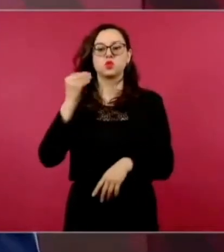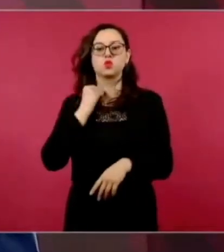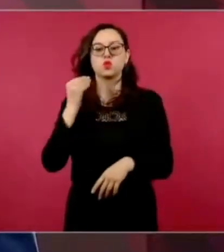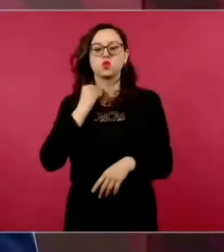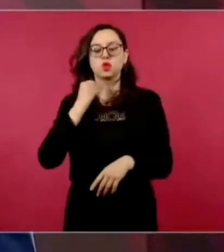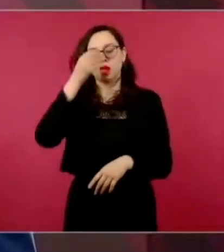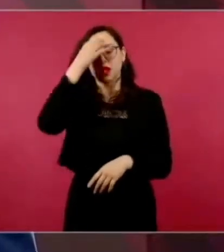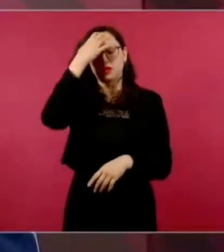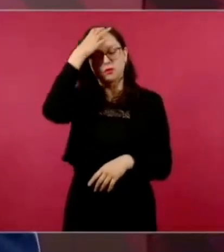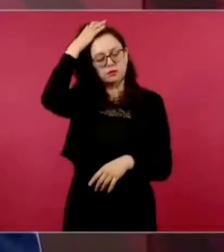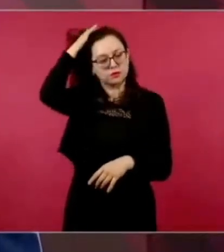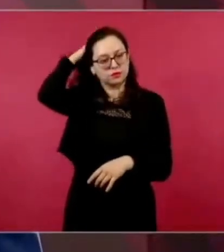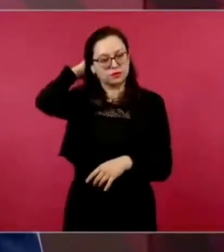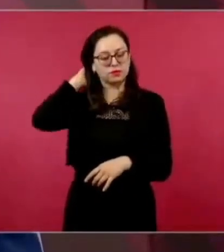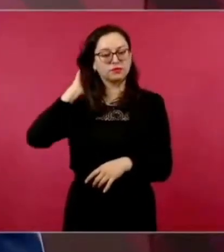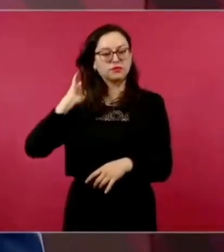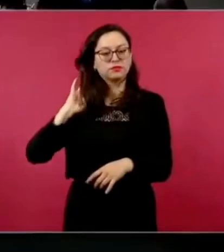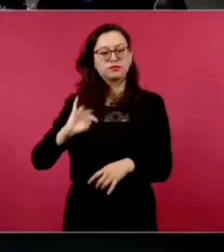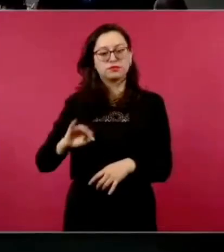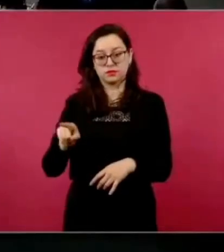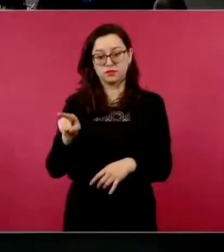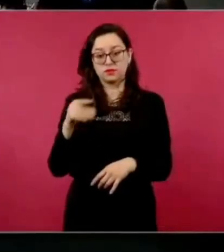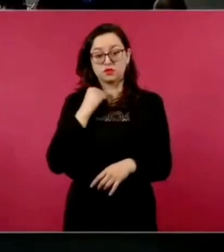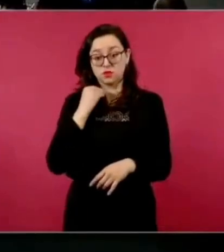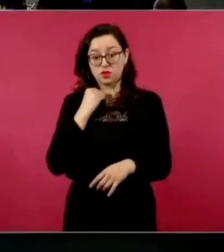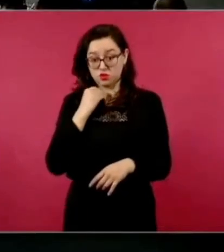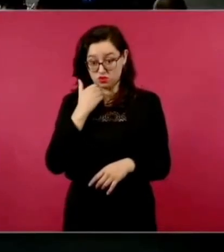5 o 10 años de experiencia.